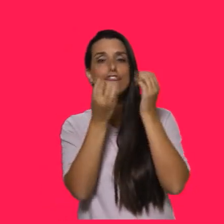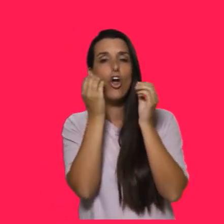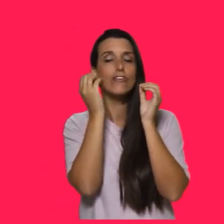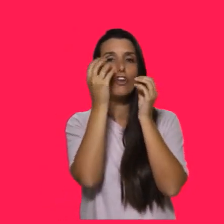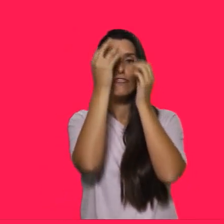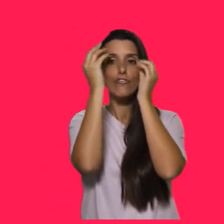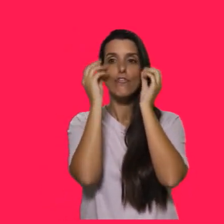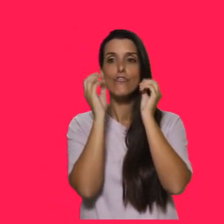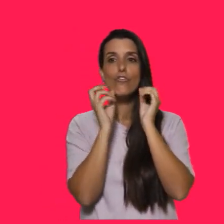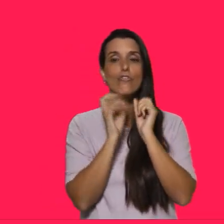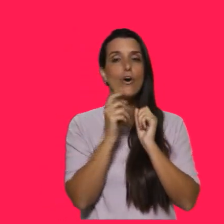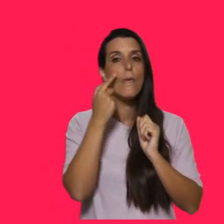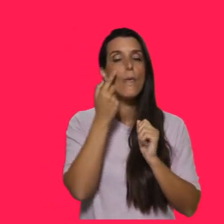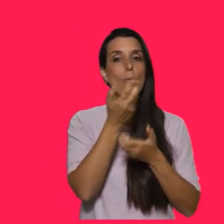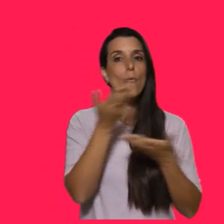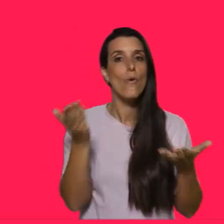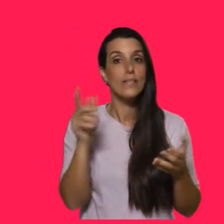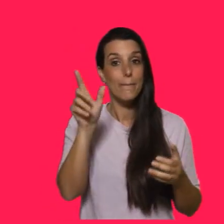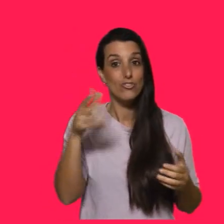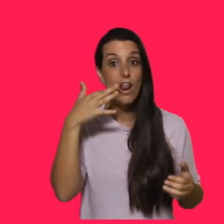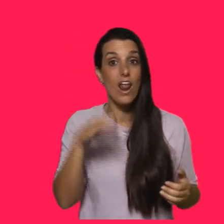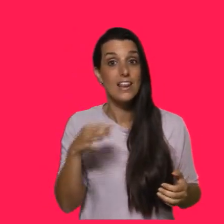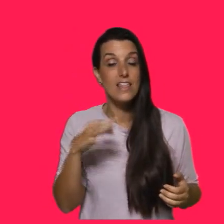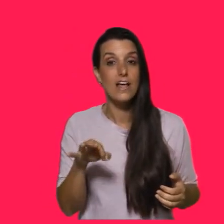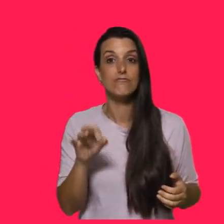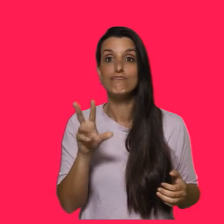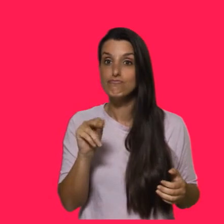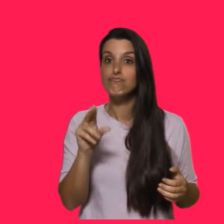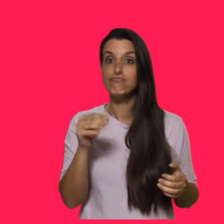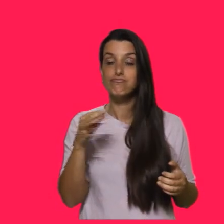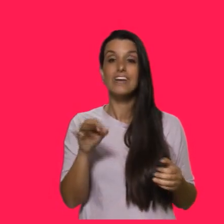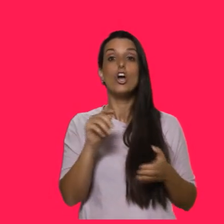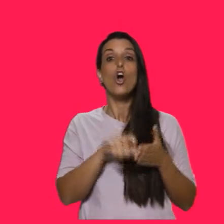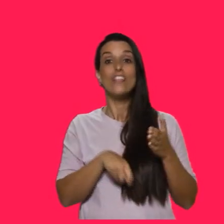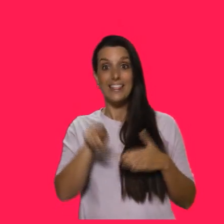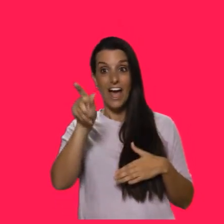dan este retrato, que inclusive eran personas reales. ¿Qué? Que lo contrataban